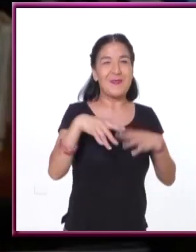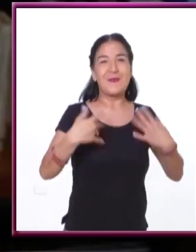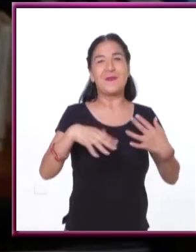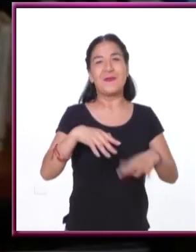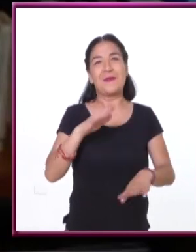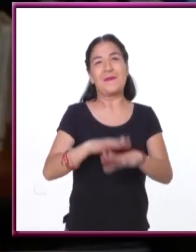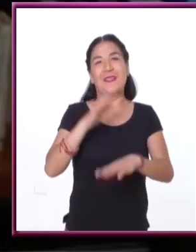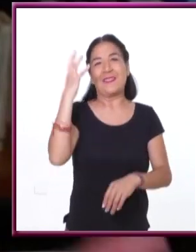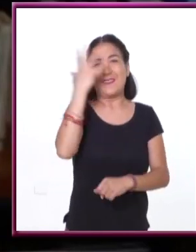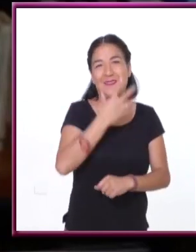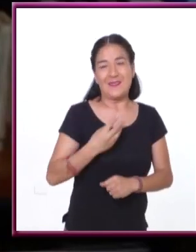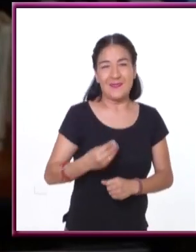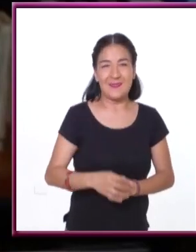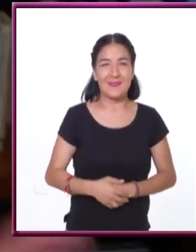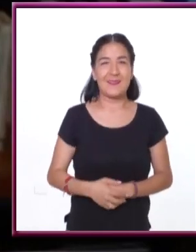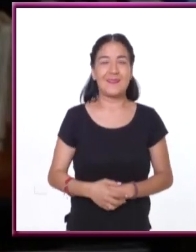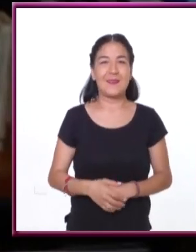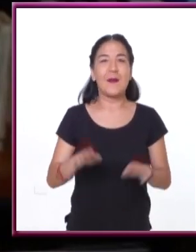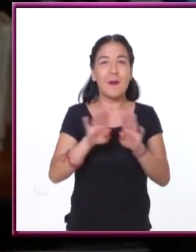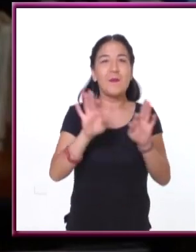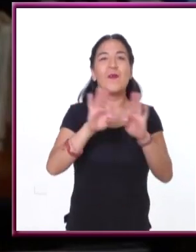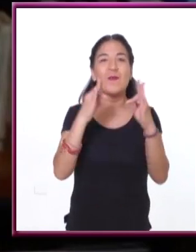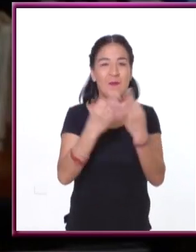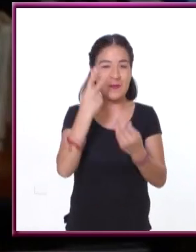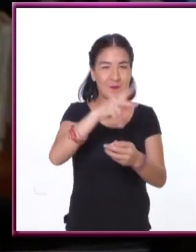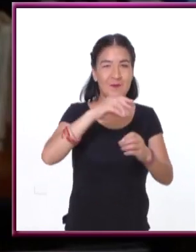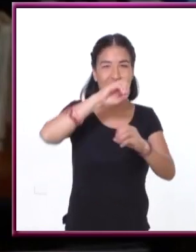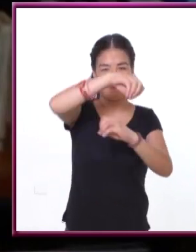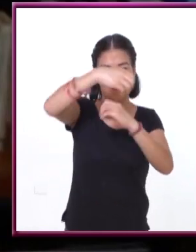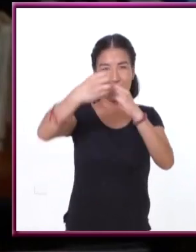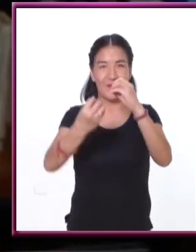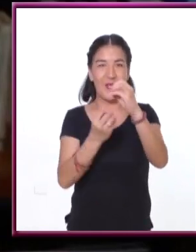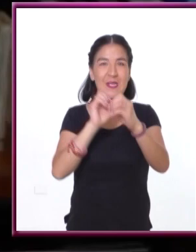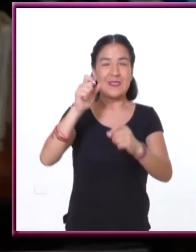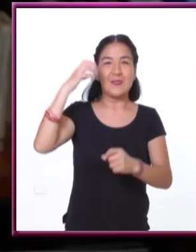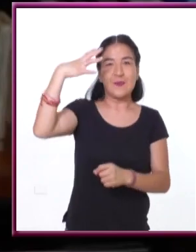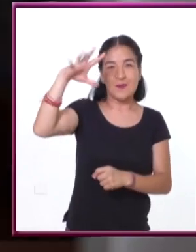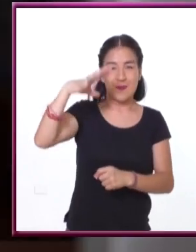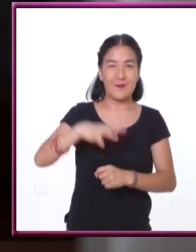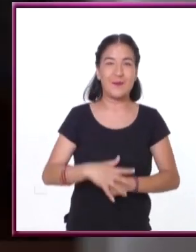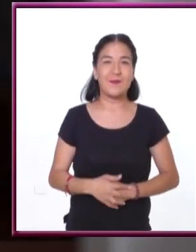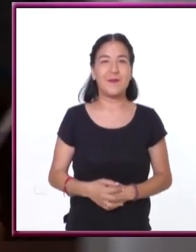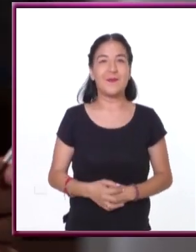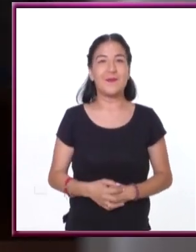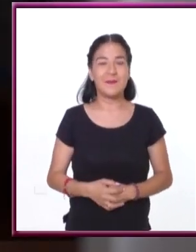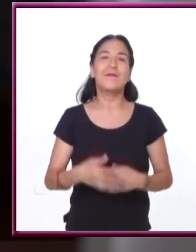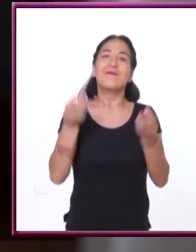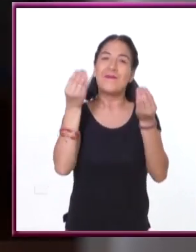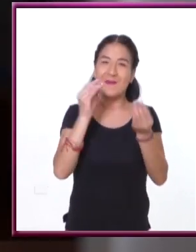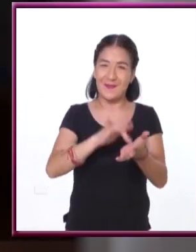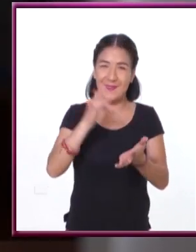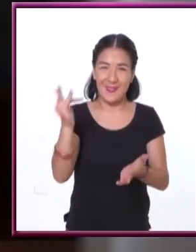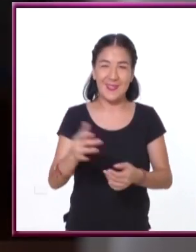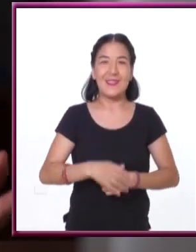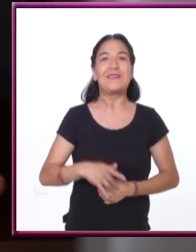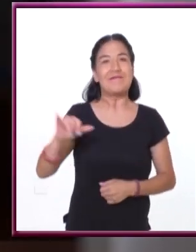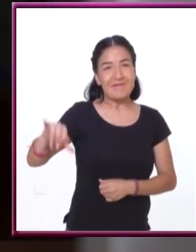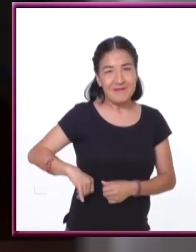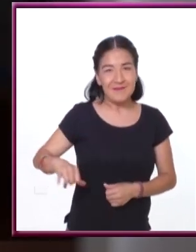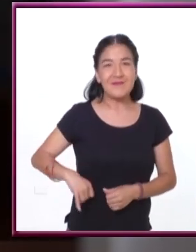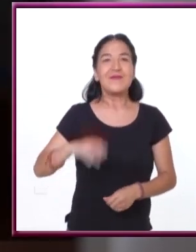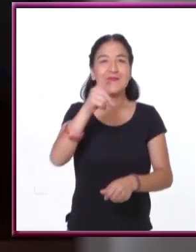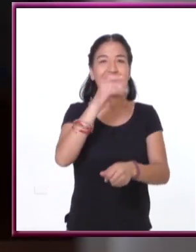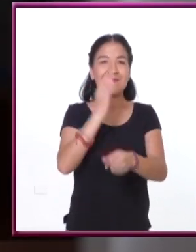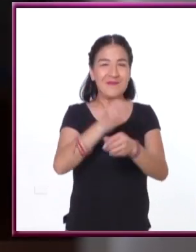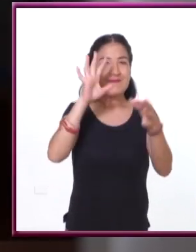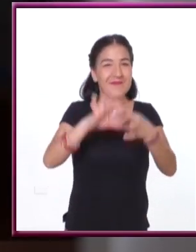así en formación de sistemas planetarios alrededor de otras estrellas. Pues muchísimas gracias, es muy